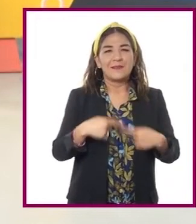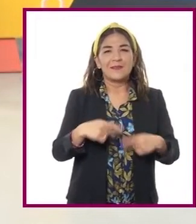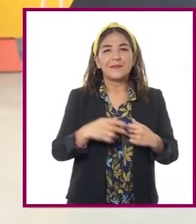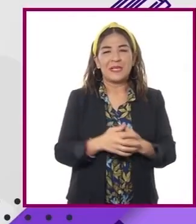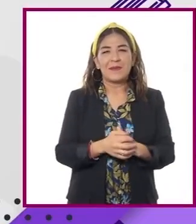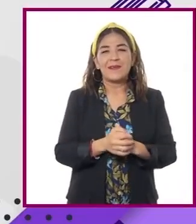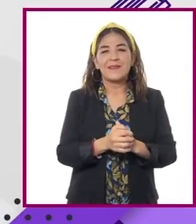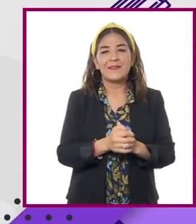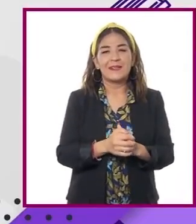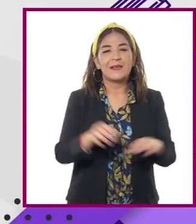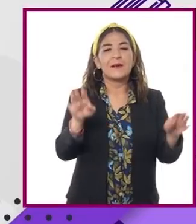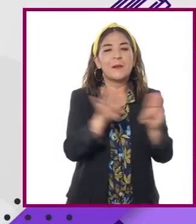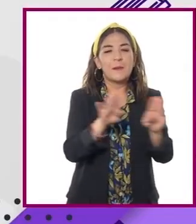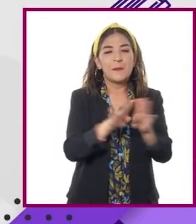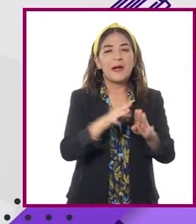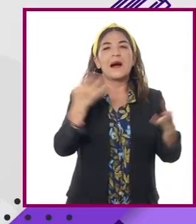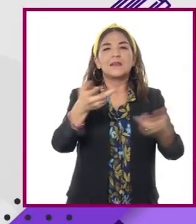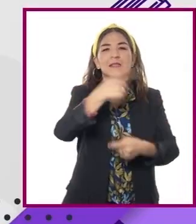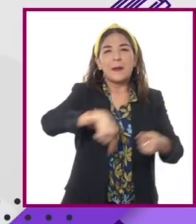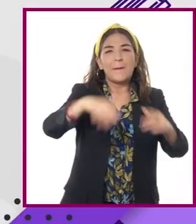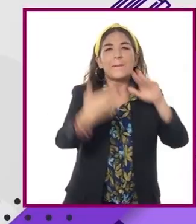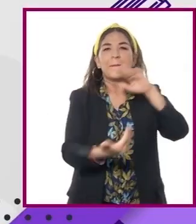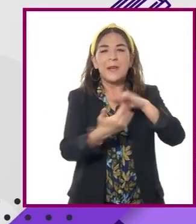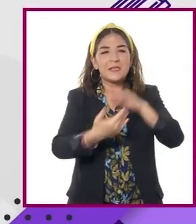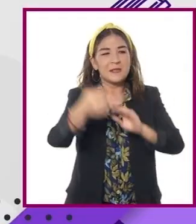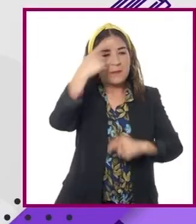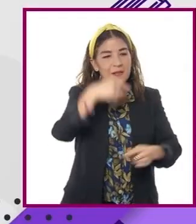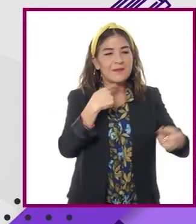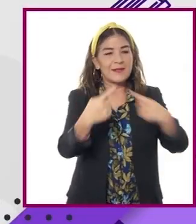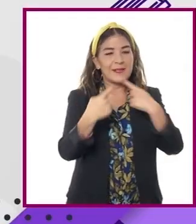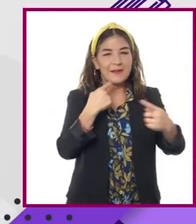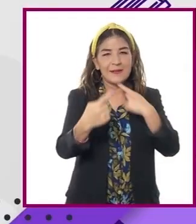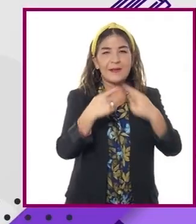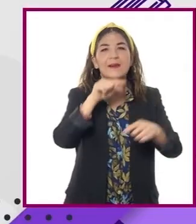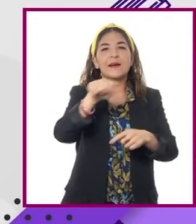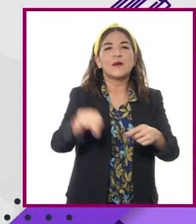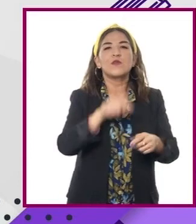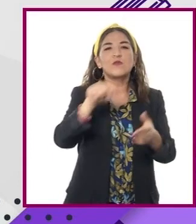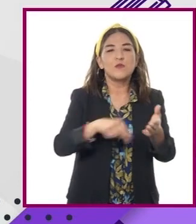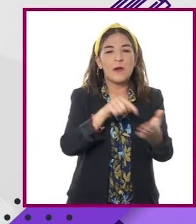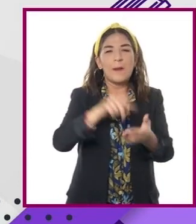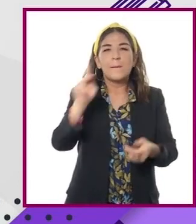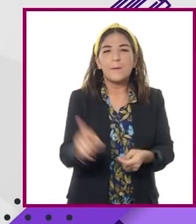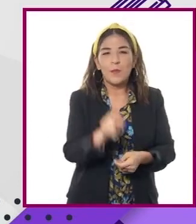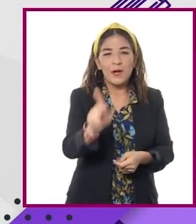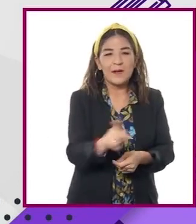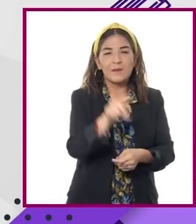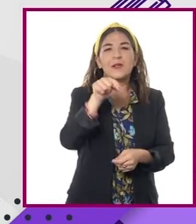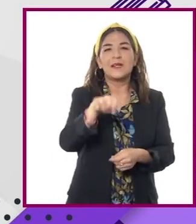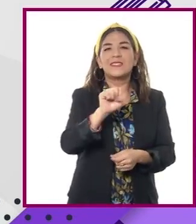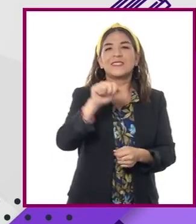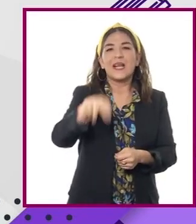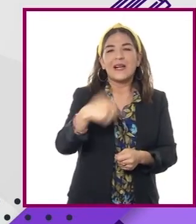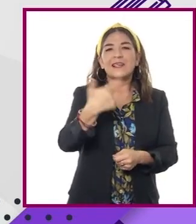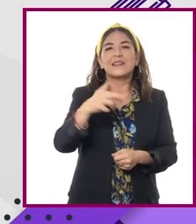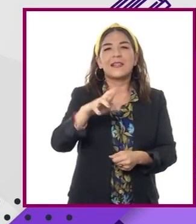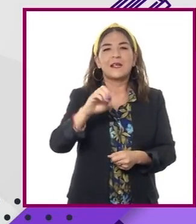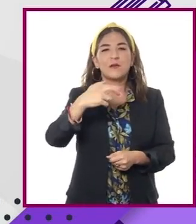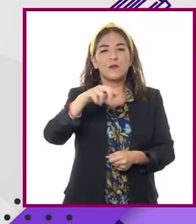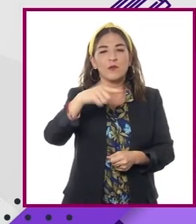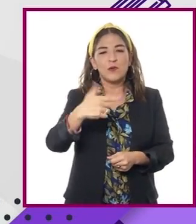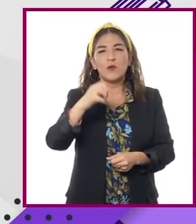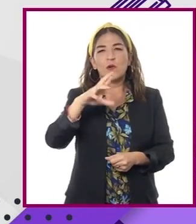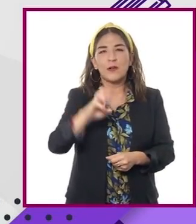ejemplo, armar una mesa de diálogo entre los pobladores de San Gregorio, los dueños de las fábricas y las